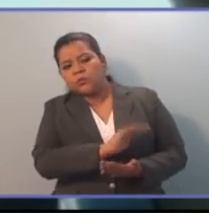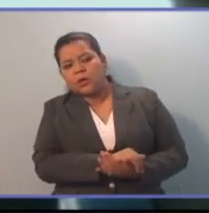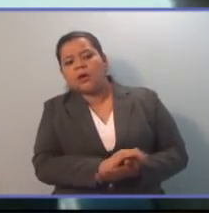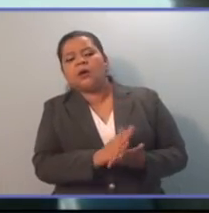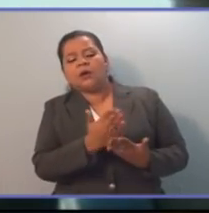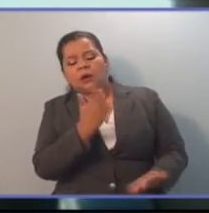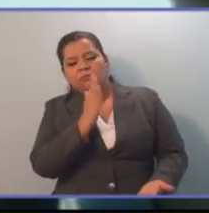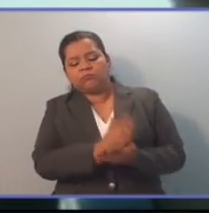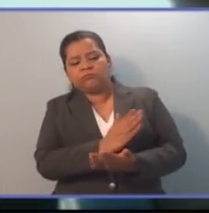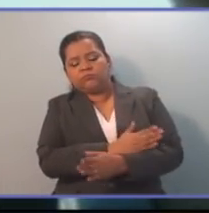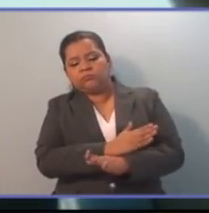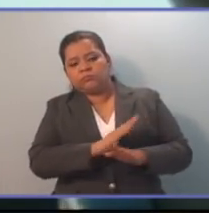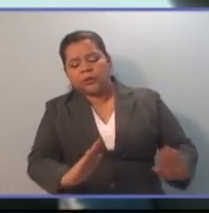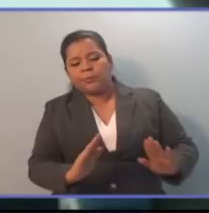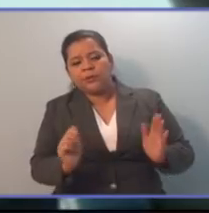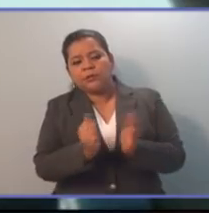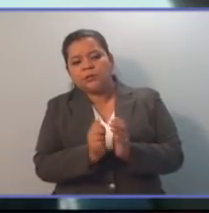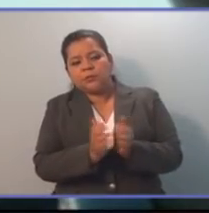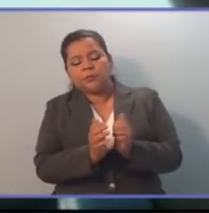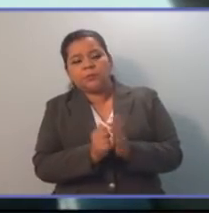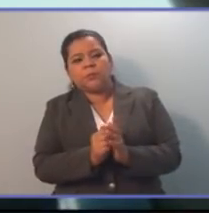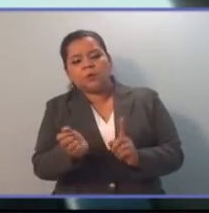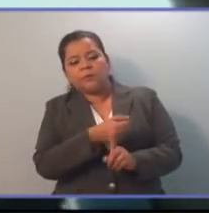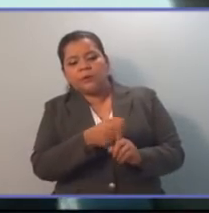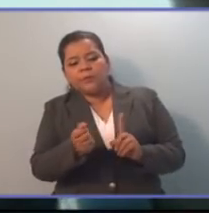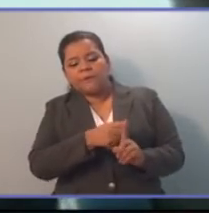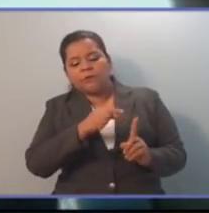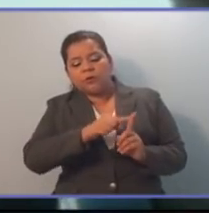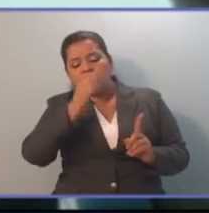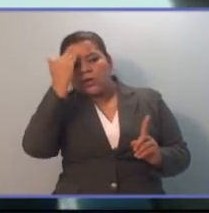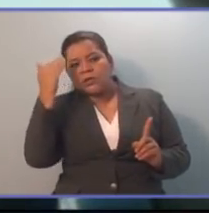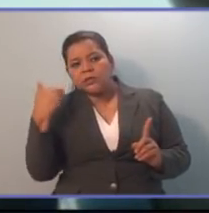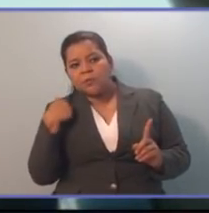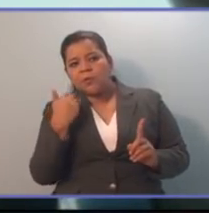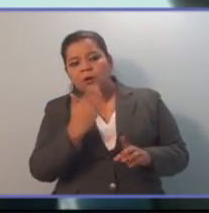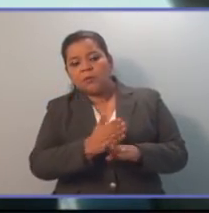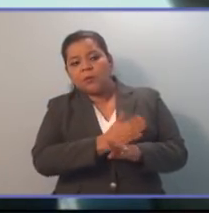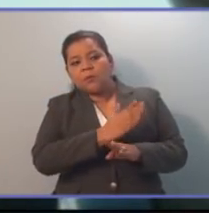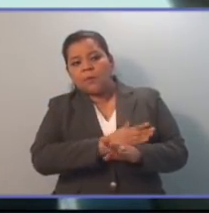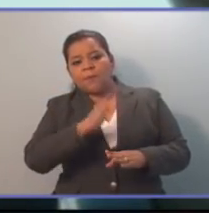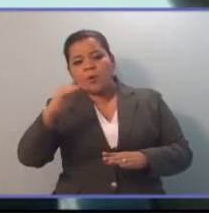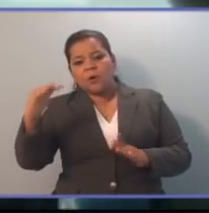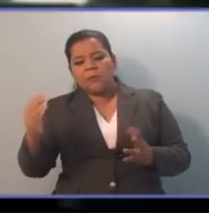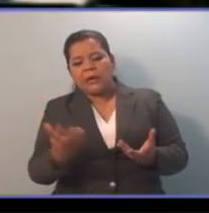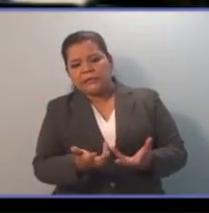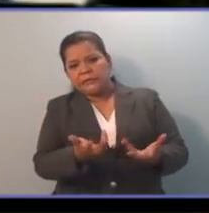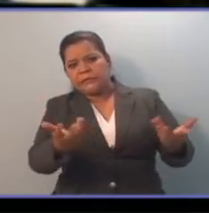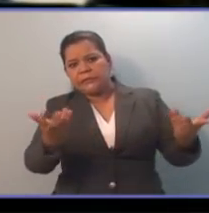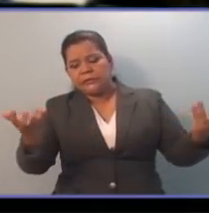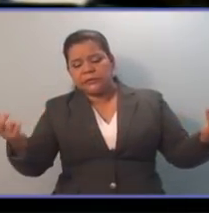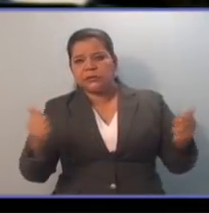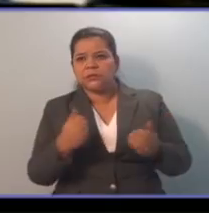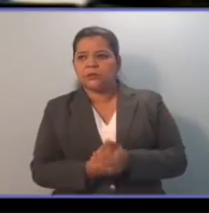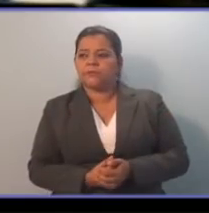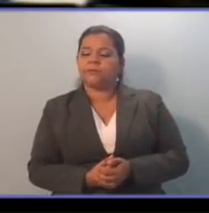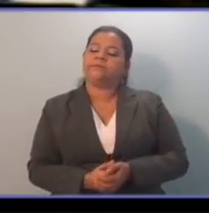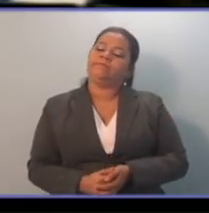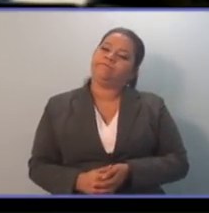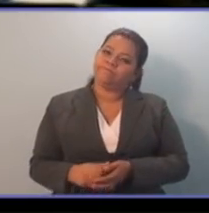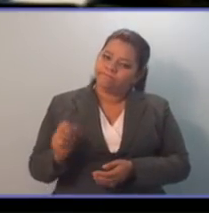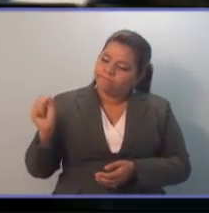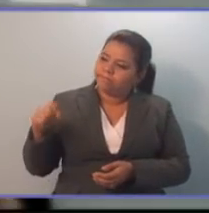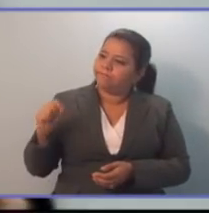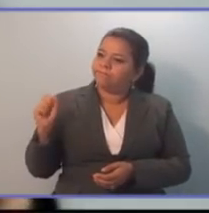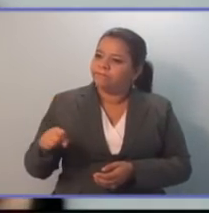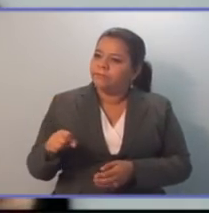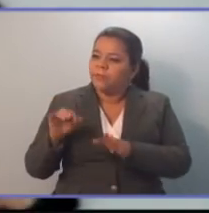el combate de la violencia de género que día a día está creciendo en nuestro país. Muchas gracias, licenciada. Gracias,